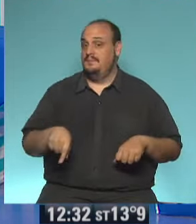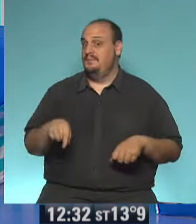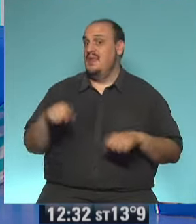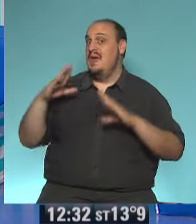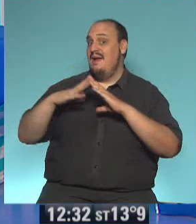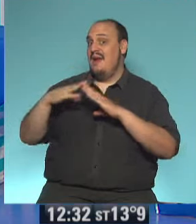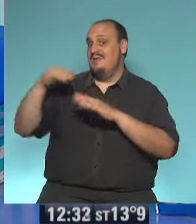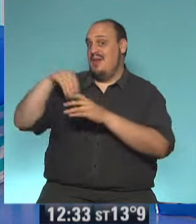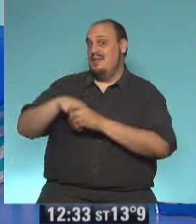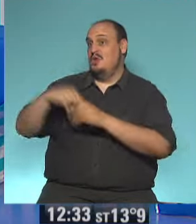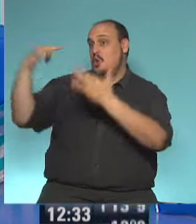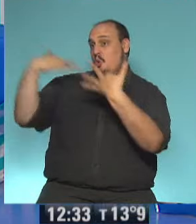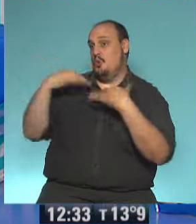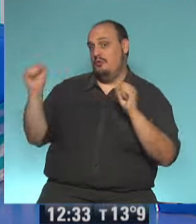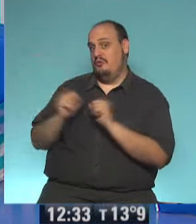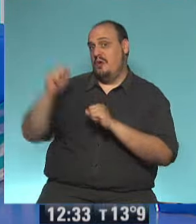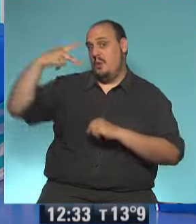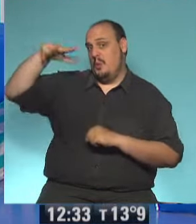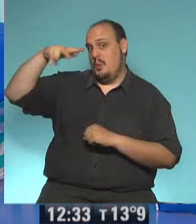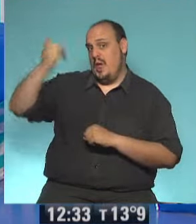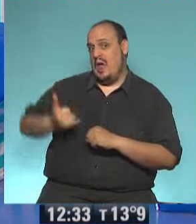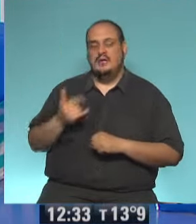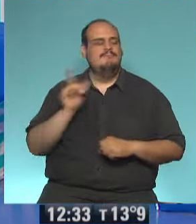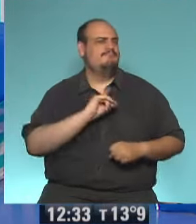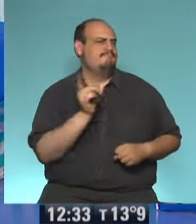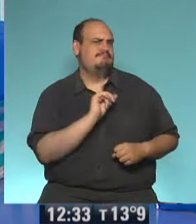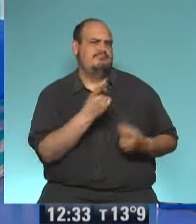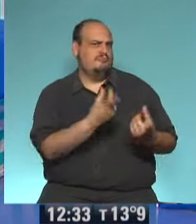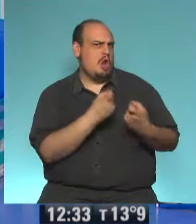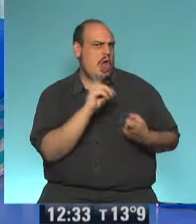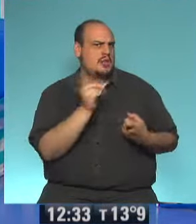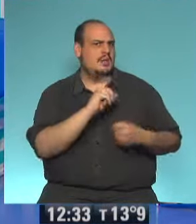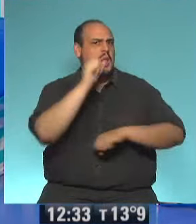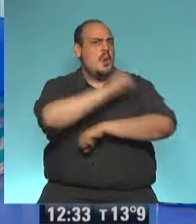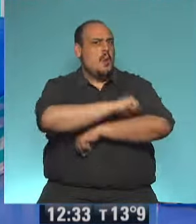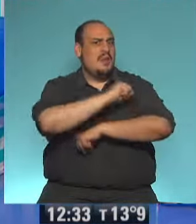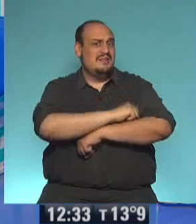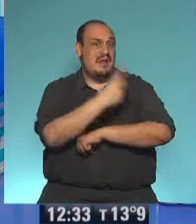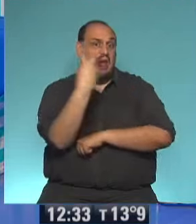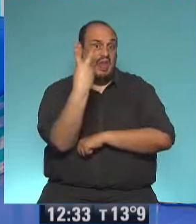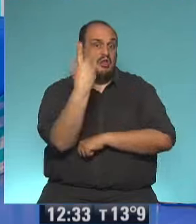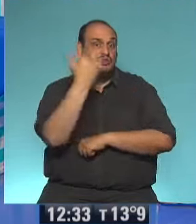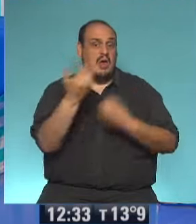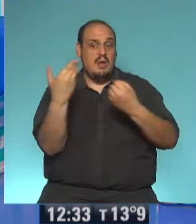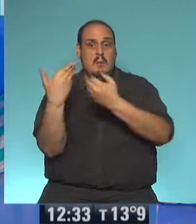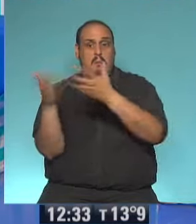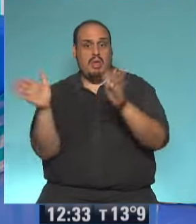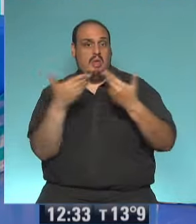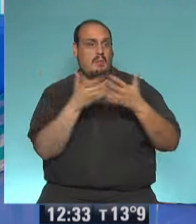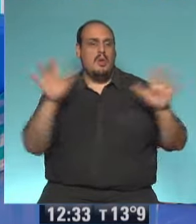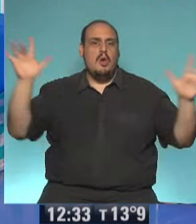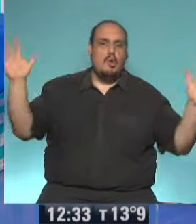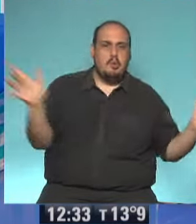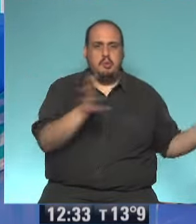¿Sería hay ventilador, aire acondicionado? No hay porque no hace falta. Porque vos abrís las dos ventanas y la ventilación no es